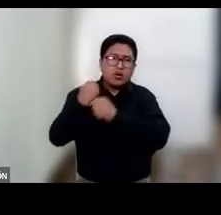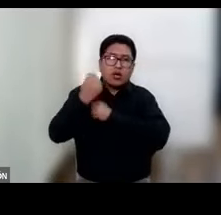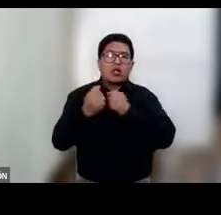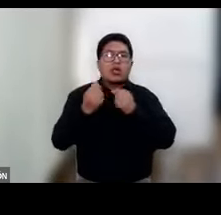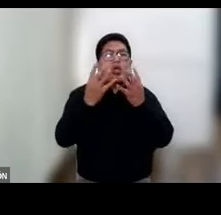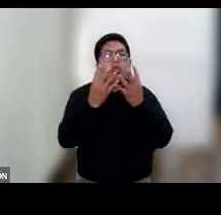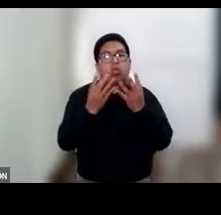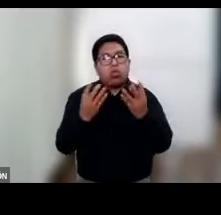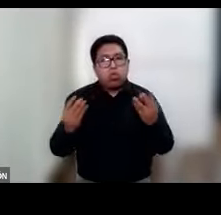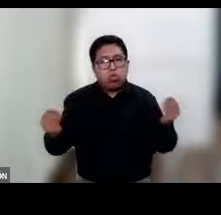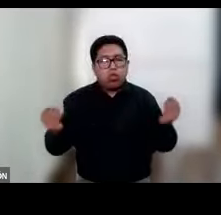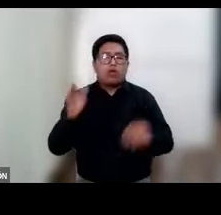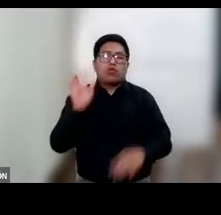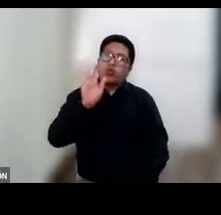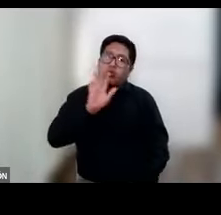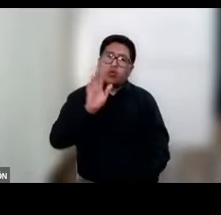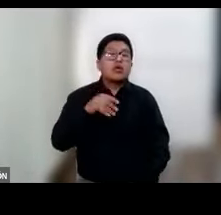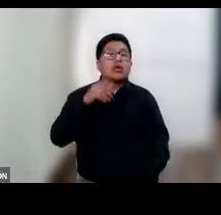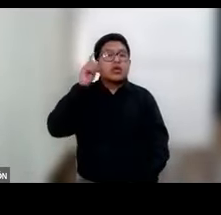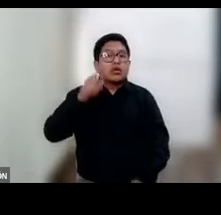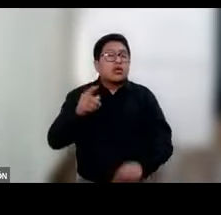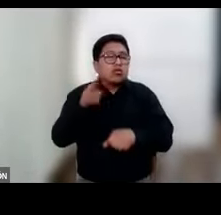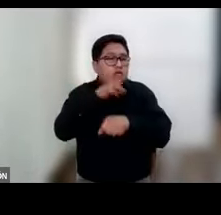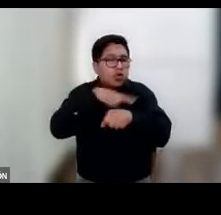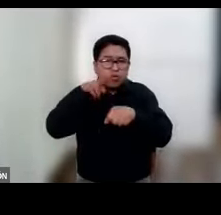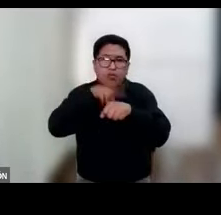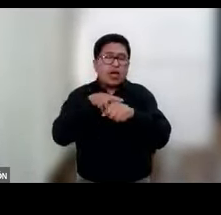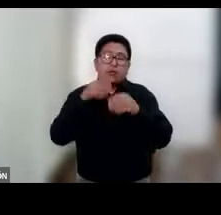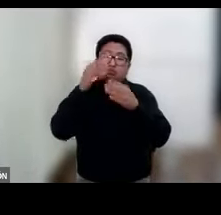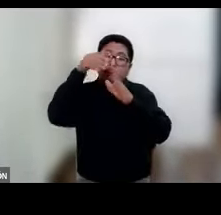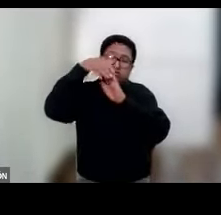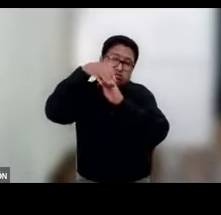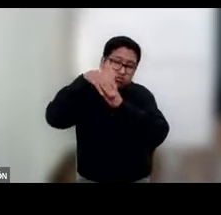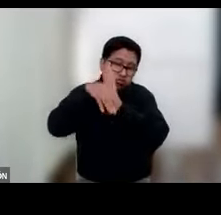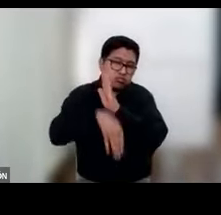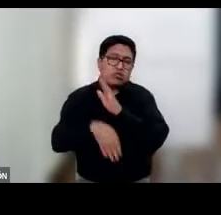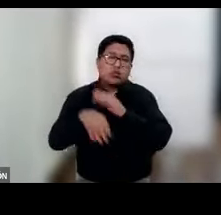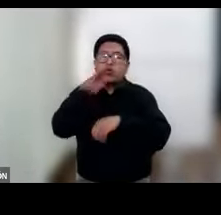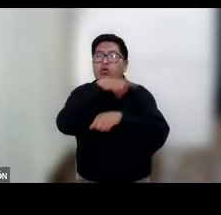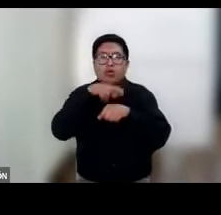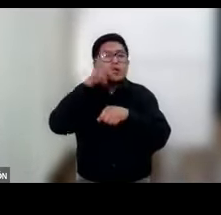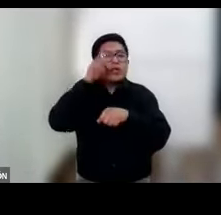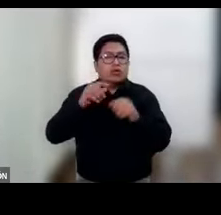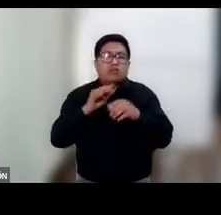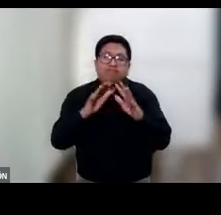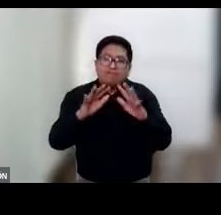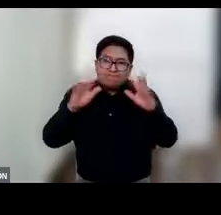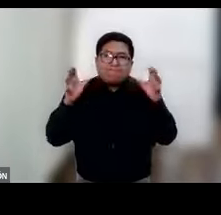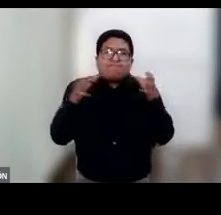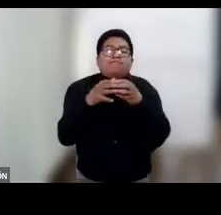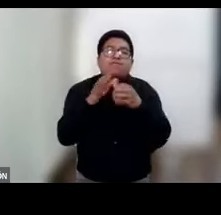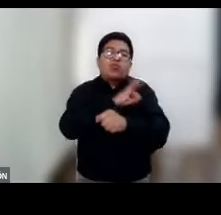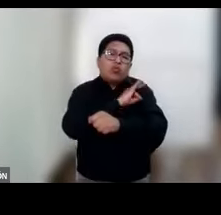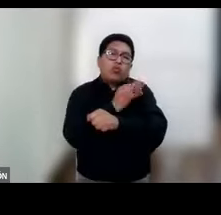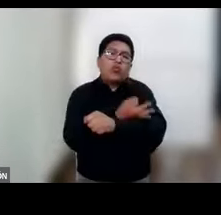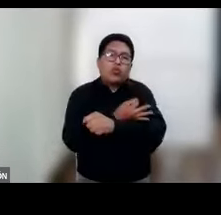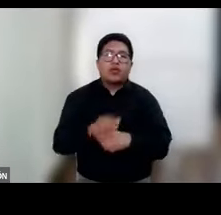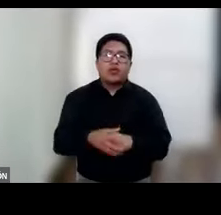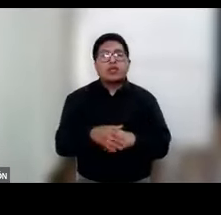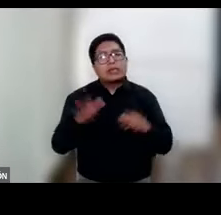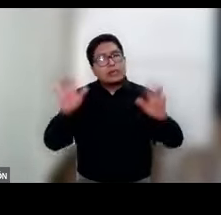todas las crisis que tenemos son normales es parte de estar vivos de que las organizaciones se van fortaleciendo y renovando entonces les